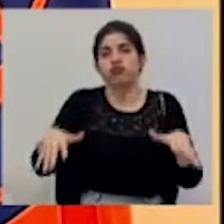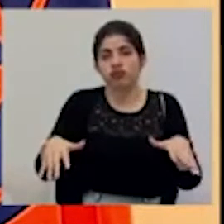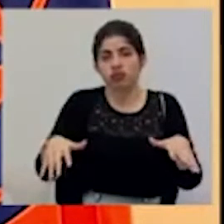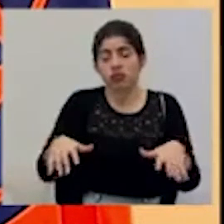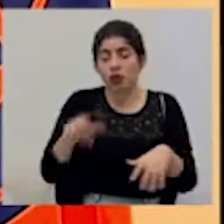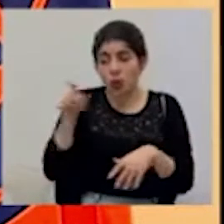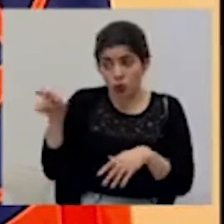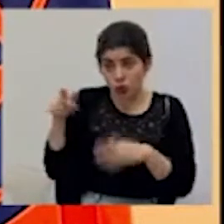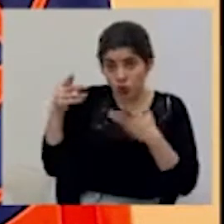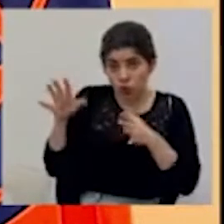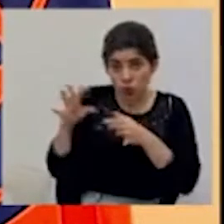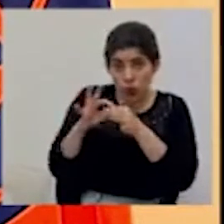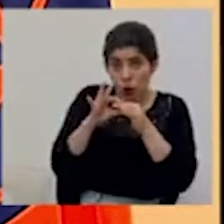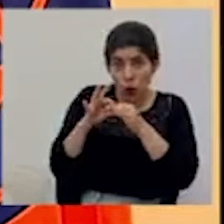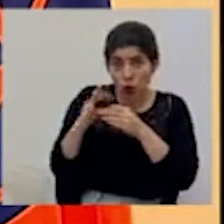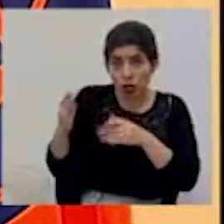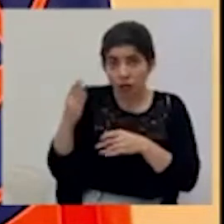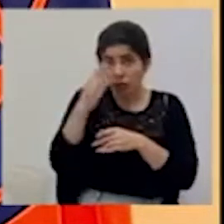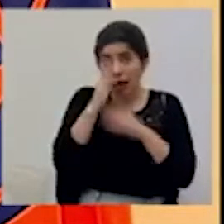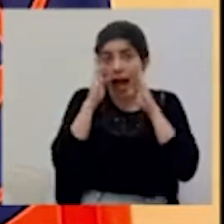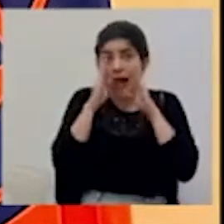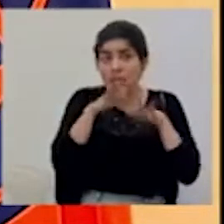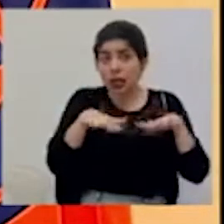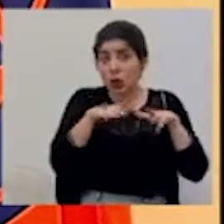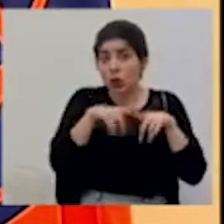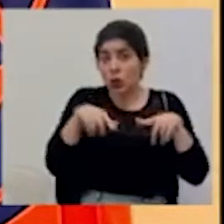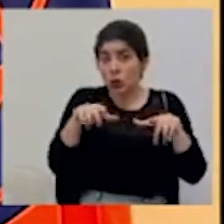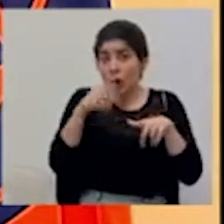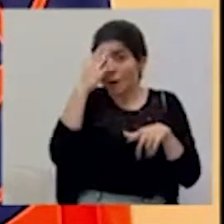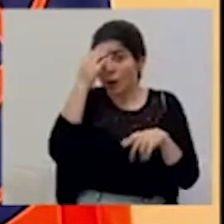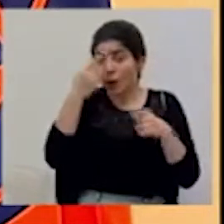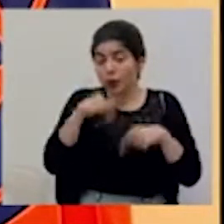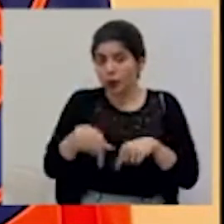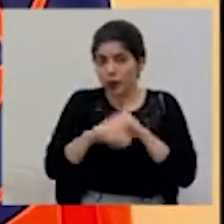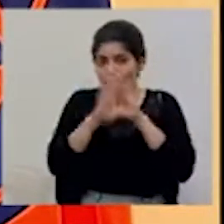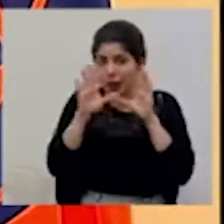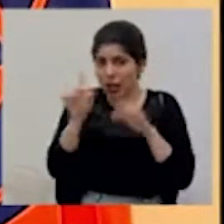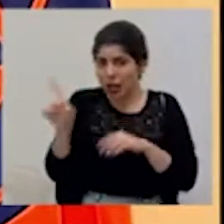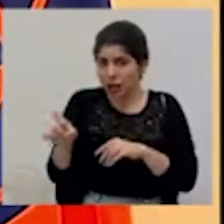están en coordinación para la atención de esta zona, principalmente por lo de esta mañana?